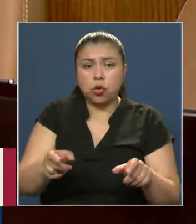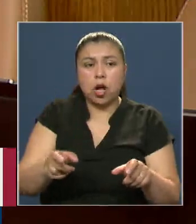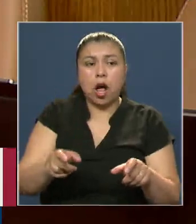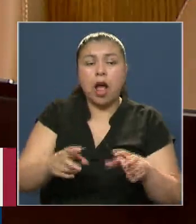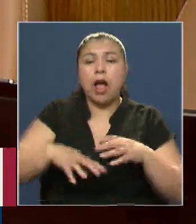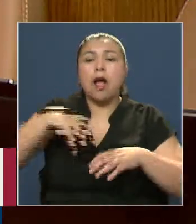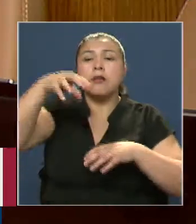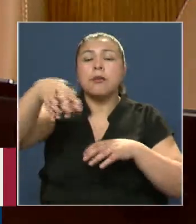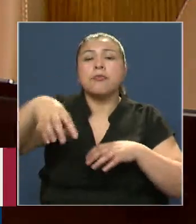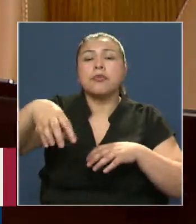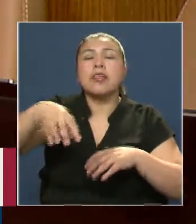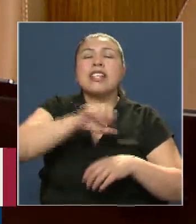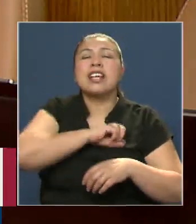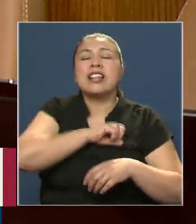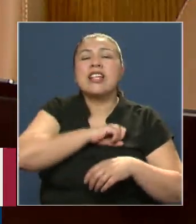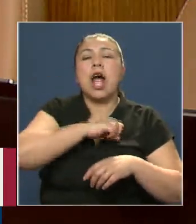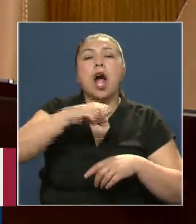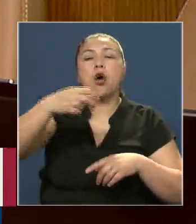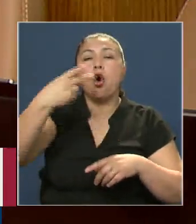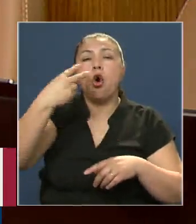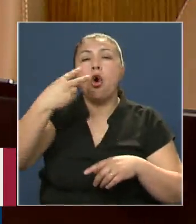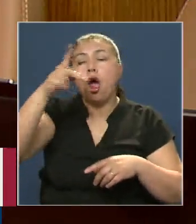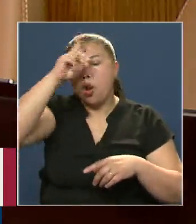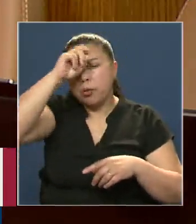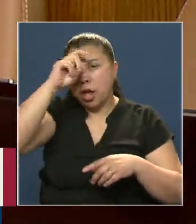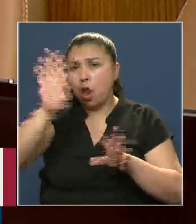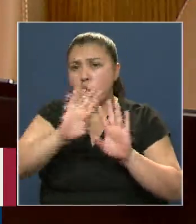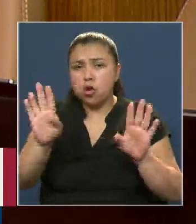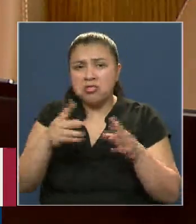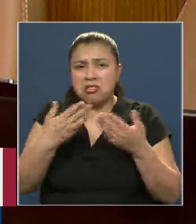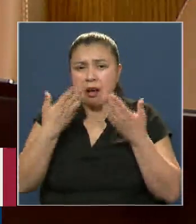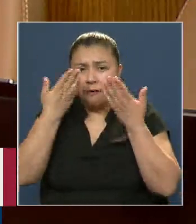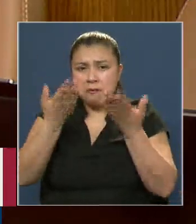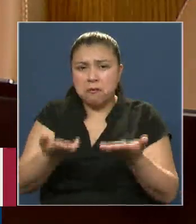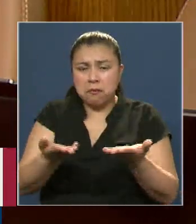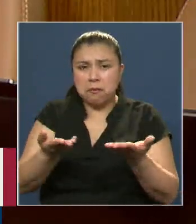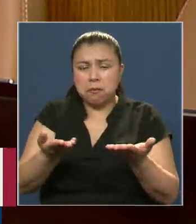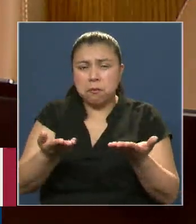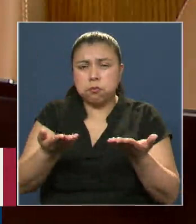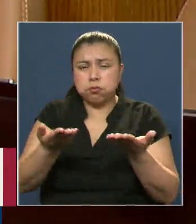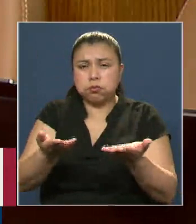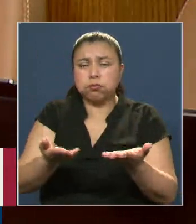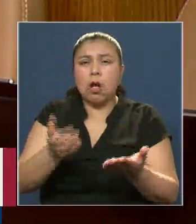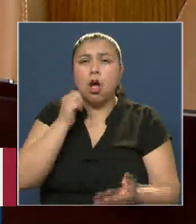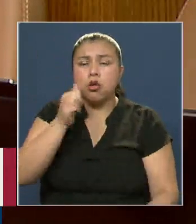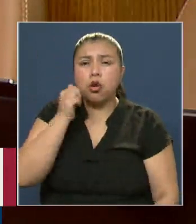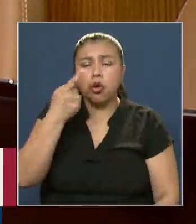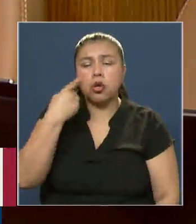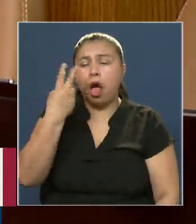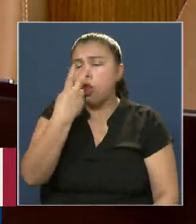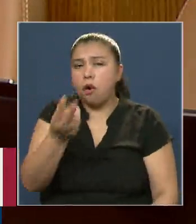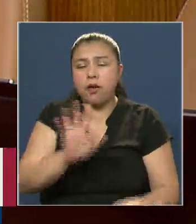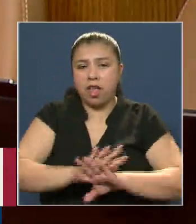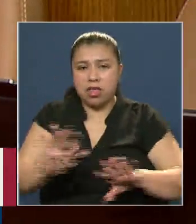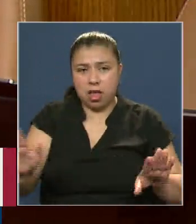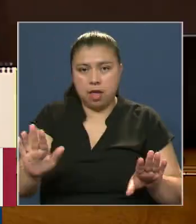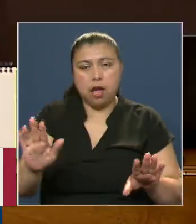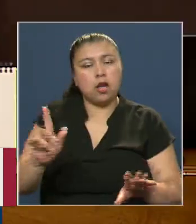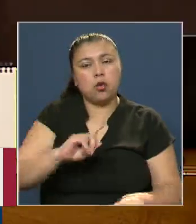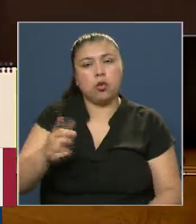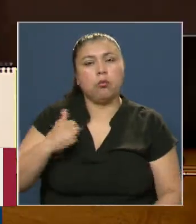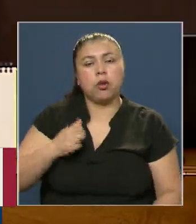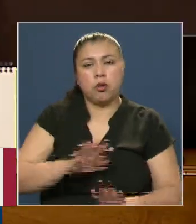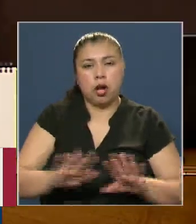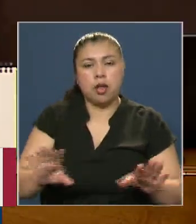región metropolitana no están viendo reflejado en la atención médica que reciben cotidianamente? He dicho, señor presidente, muchas gracias.